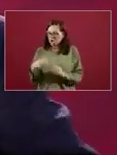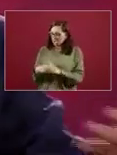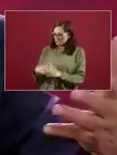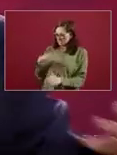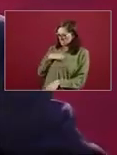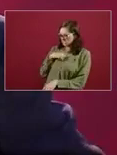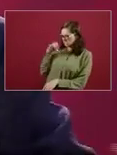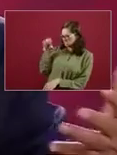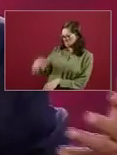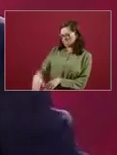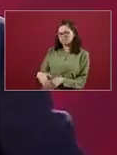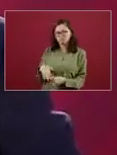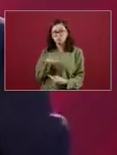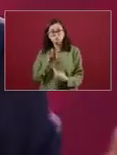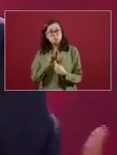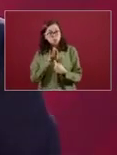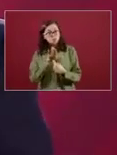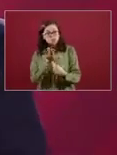Pero es un asunto